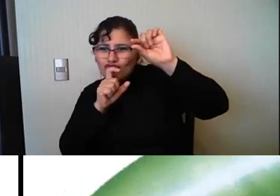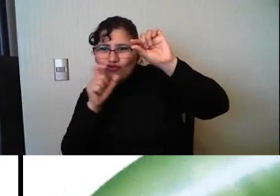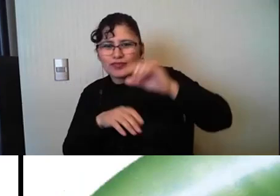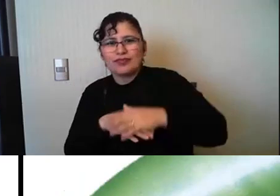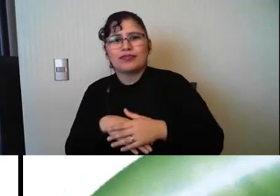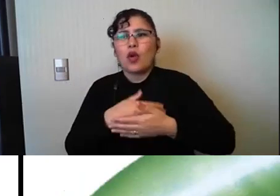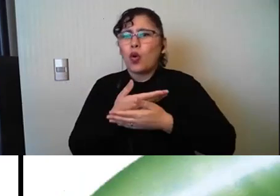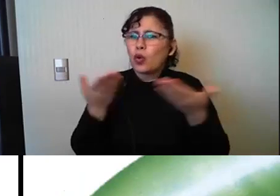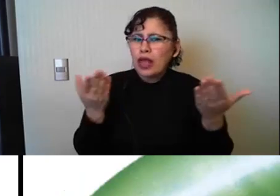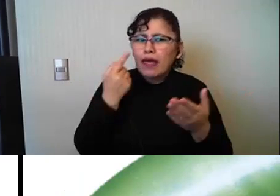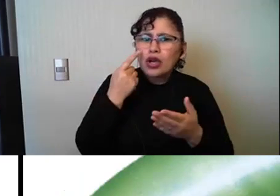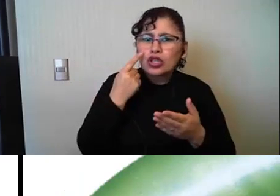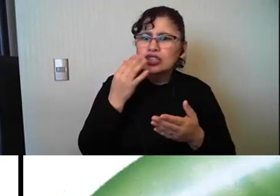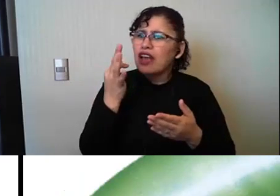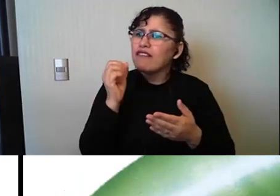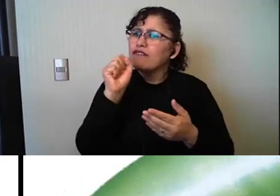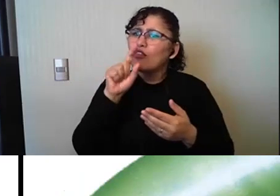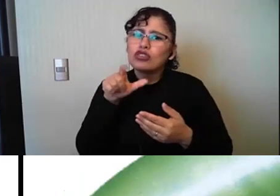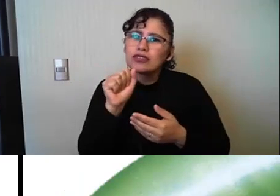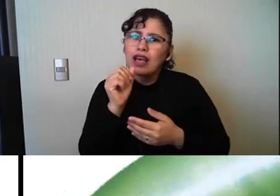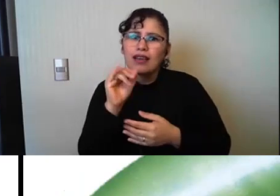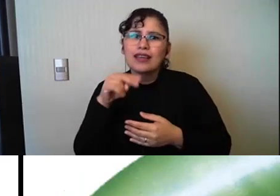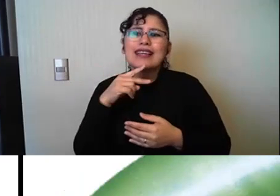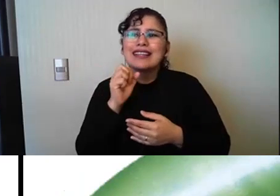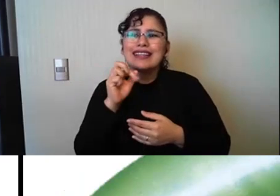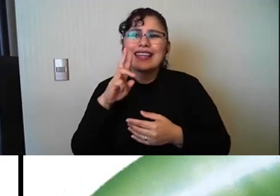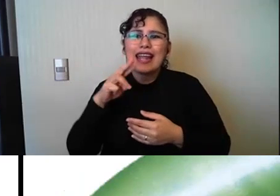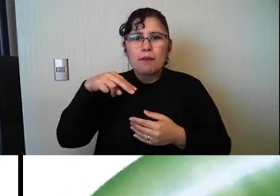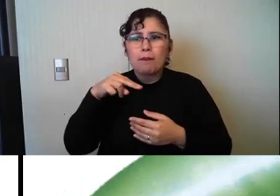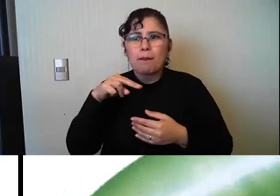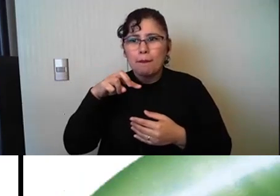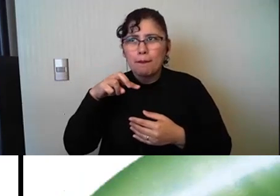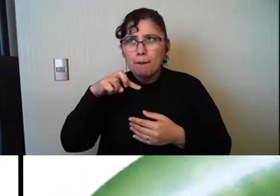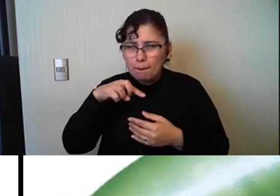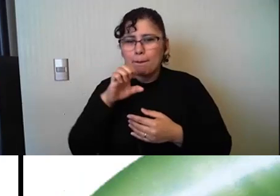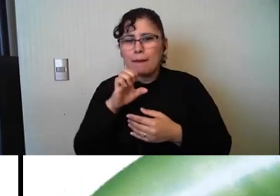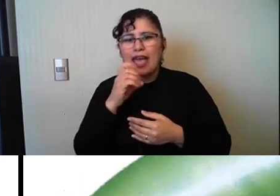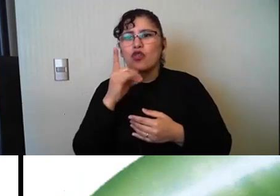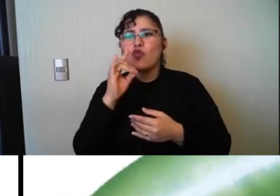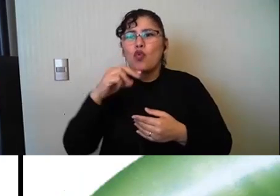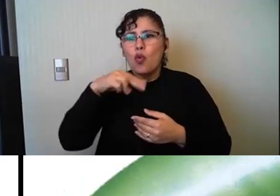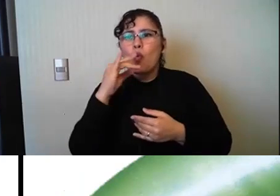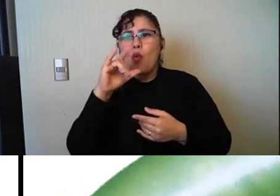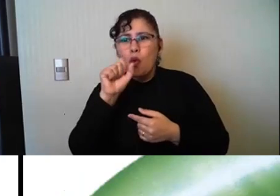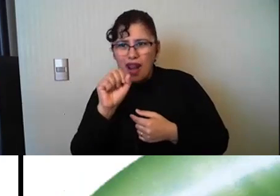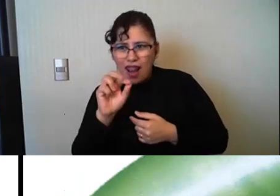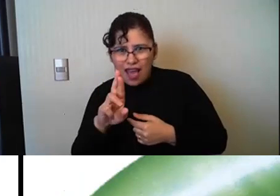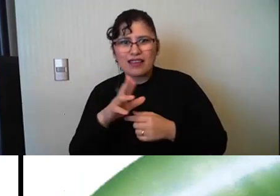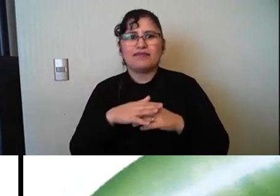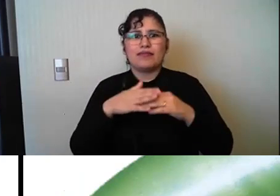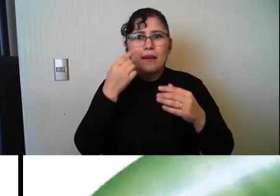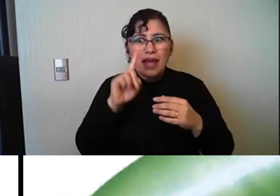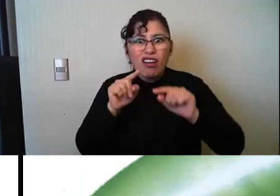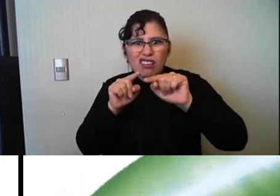interpeduncular, y aquí están las anteriores. Esta es posterior porque está posterior a estas dos en